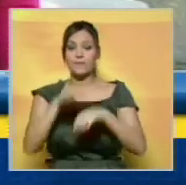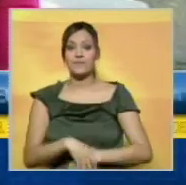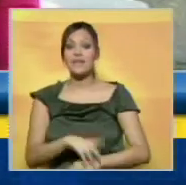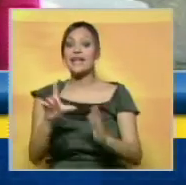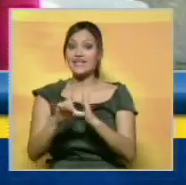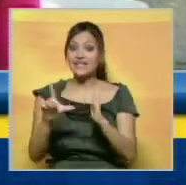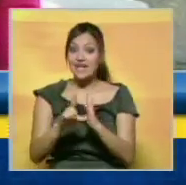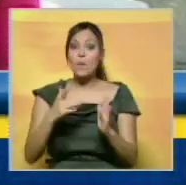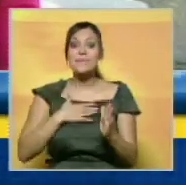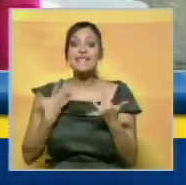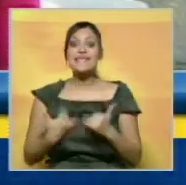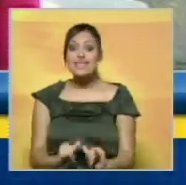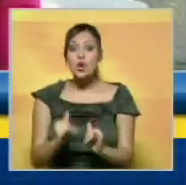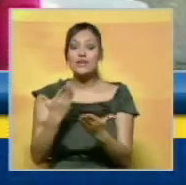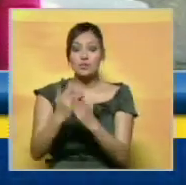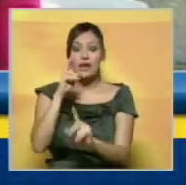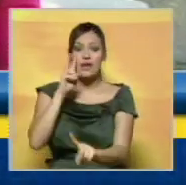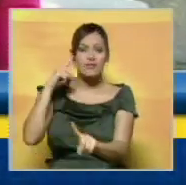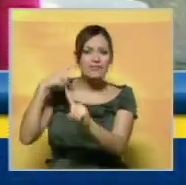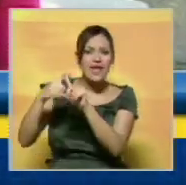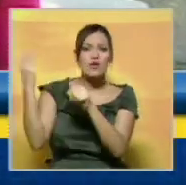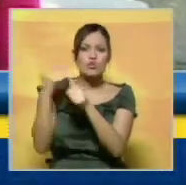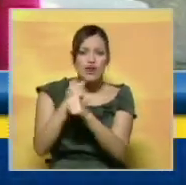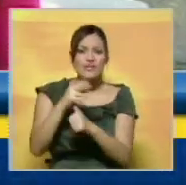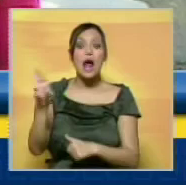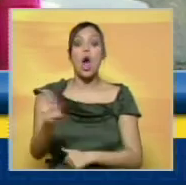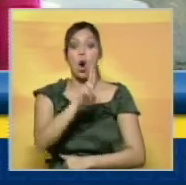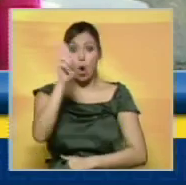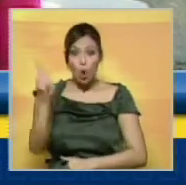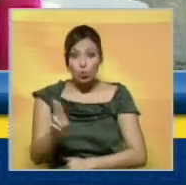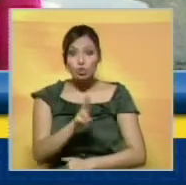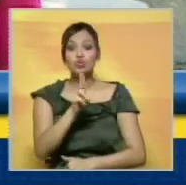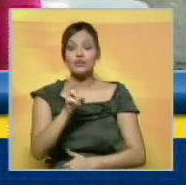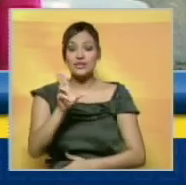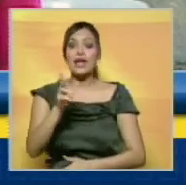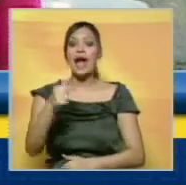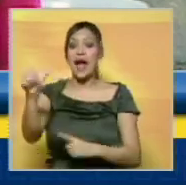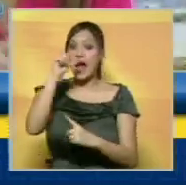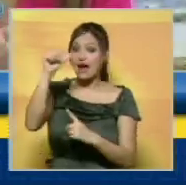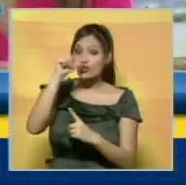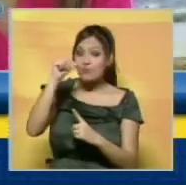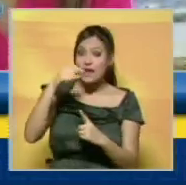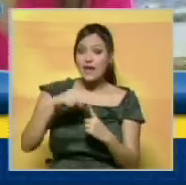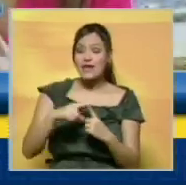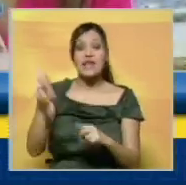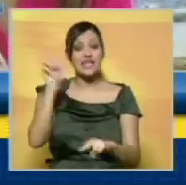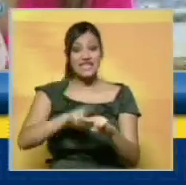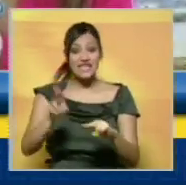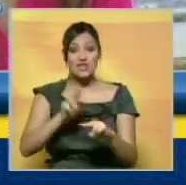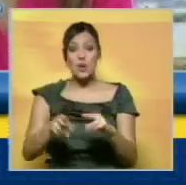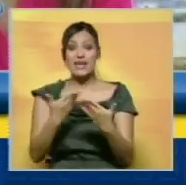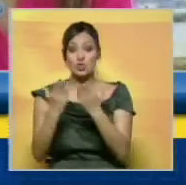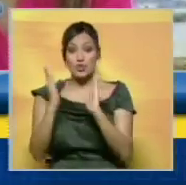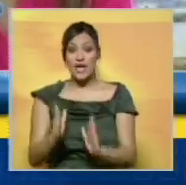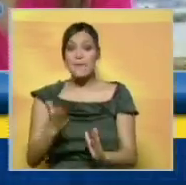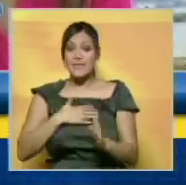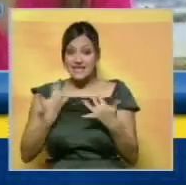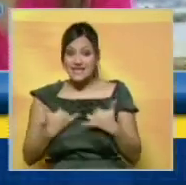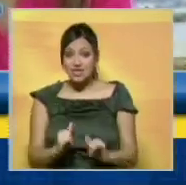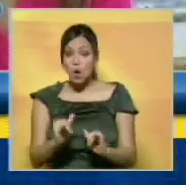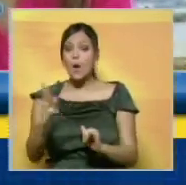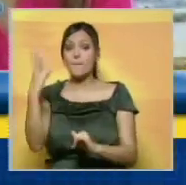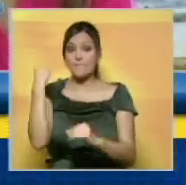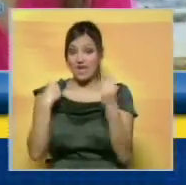donde estudiaba mi hijo detectaron uso de alcohol. Niños que estudiaban con mi hijo